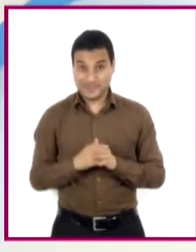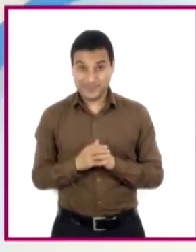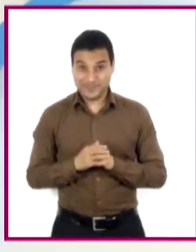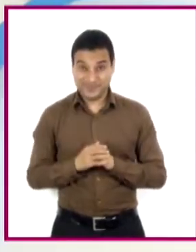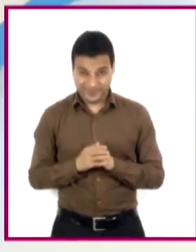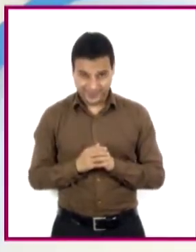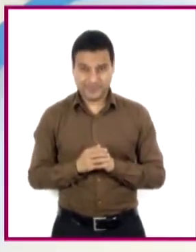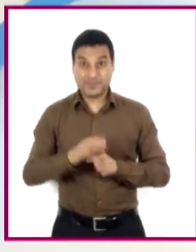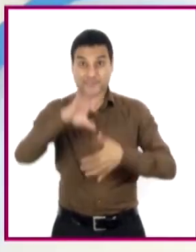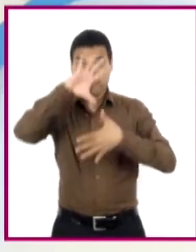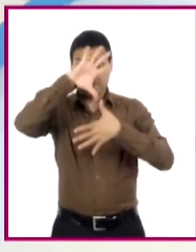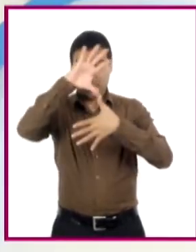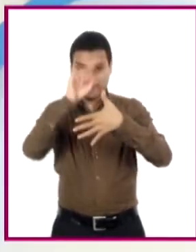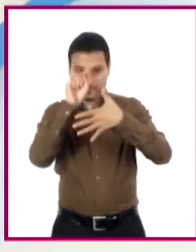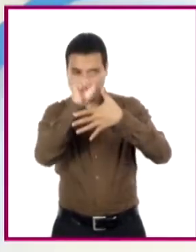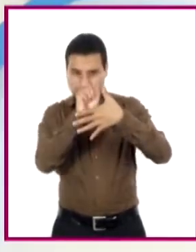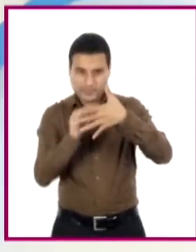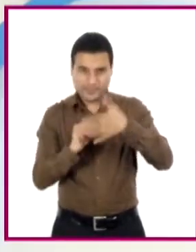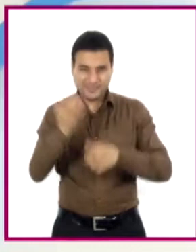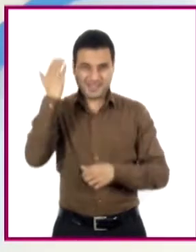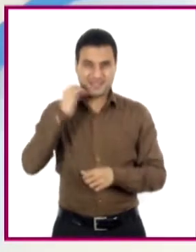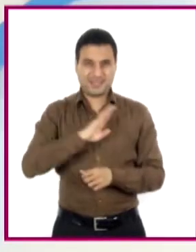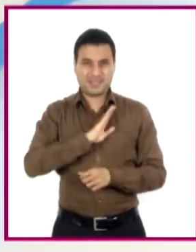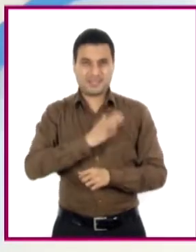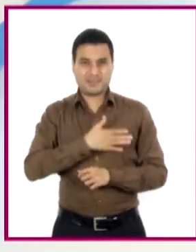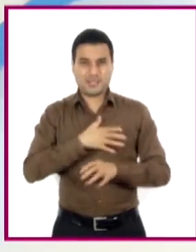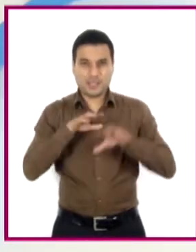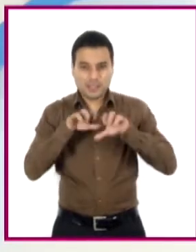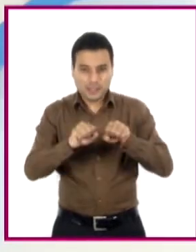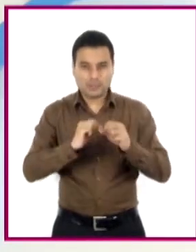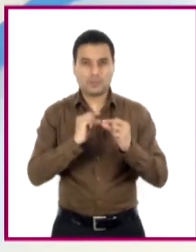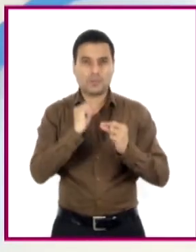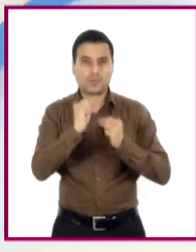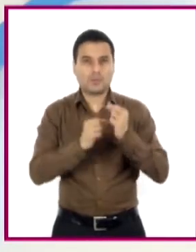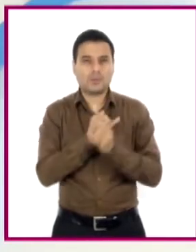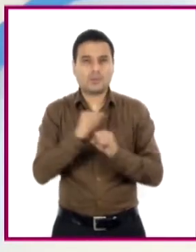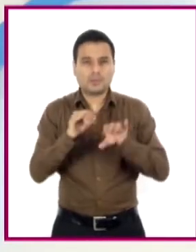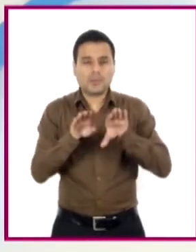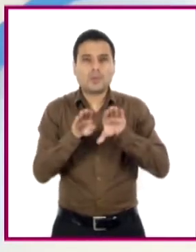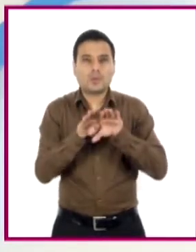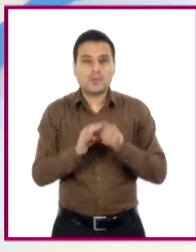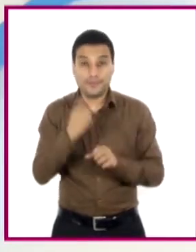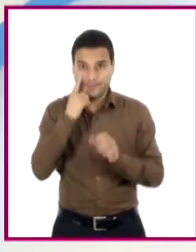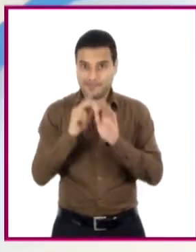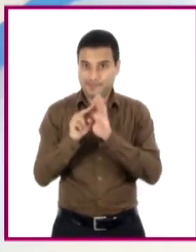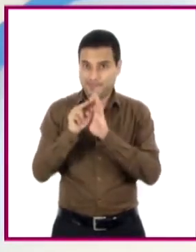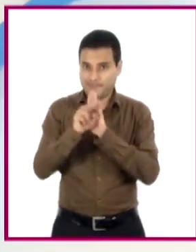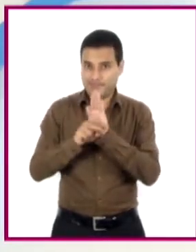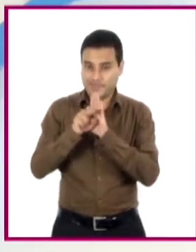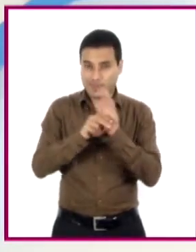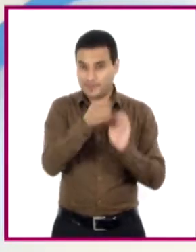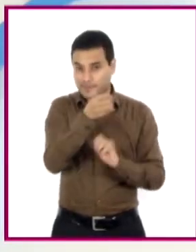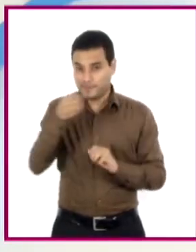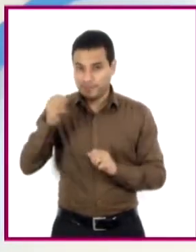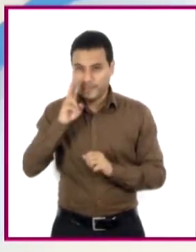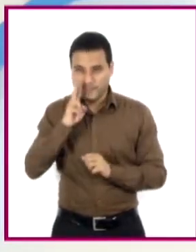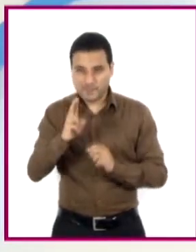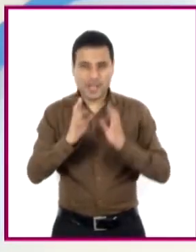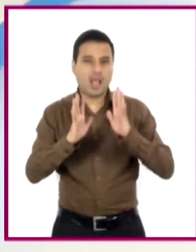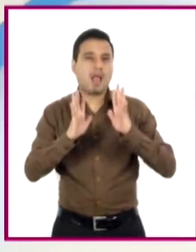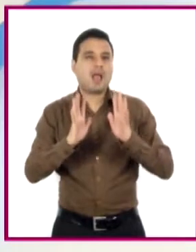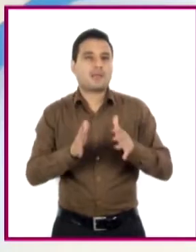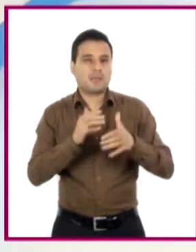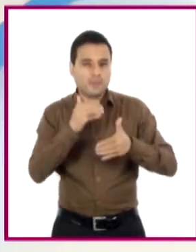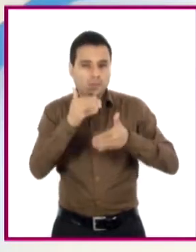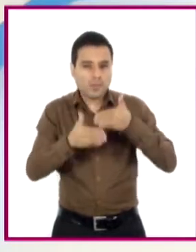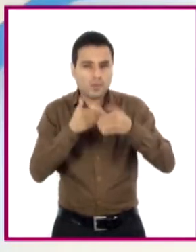España en América, vean el siguiente video, el cual les ayudará a identificar los principales procesos y acontecimientos